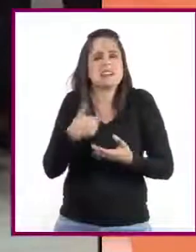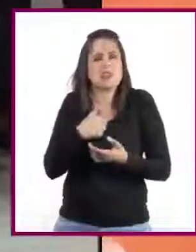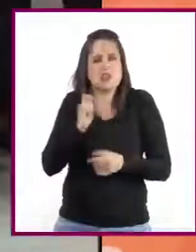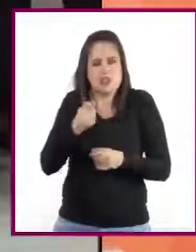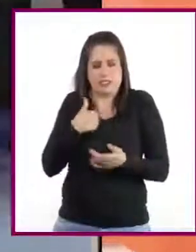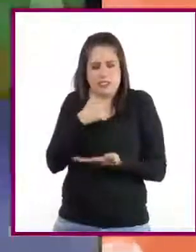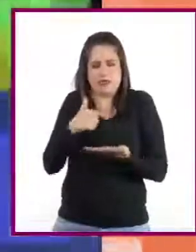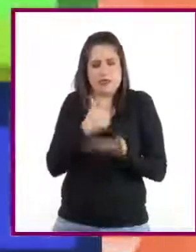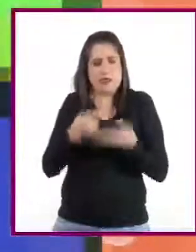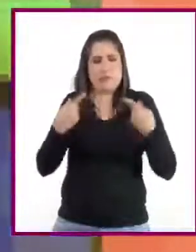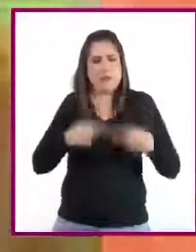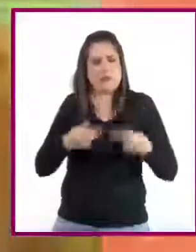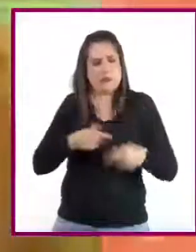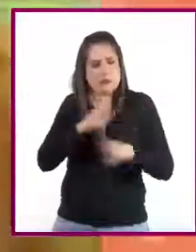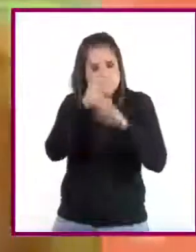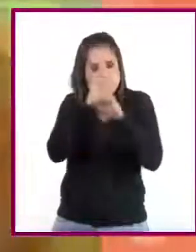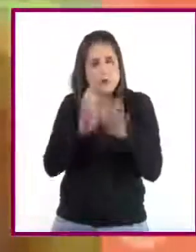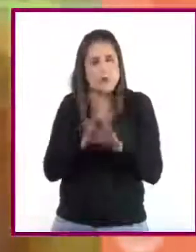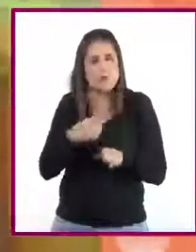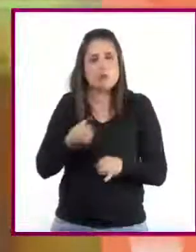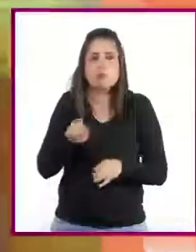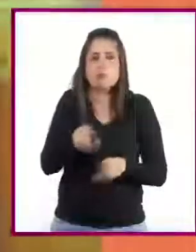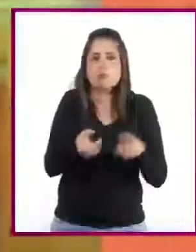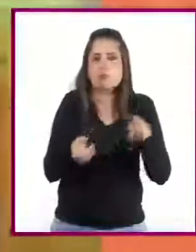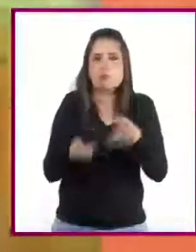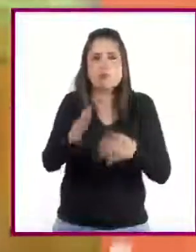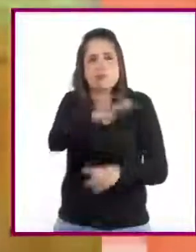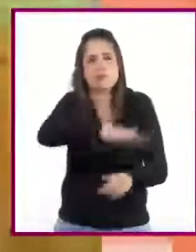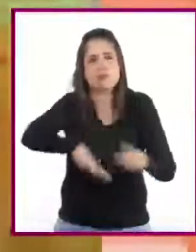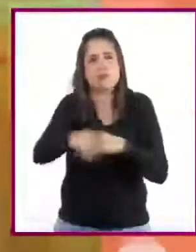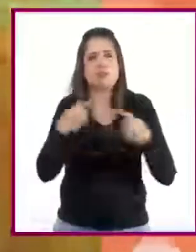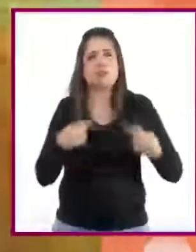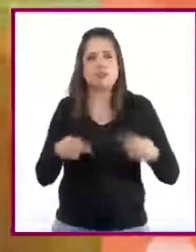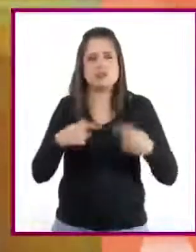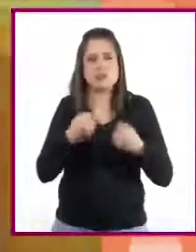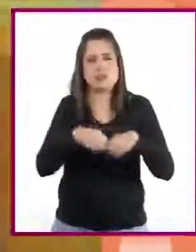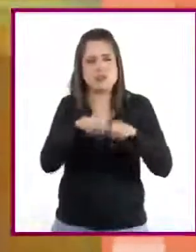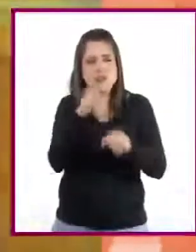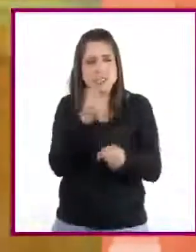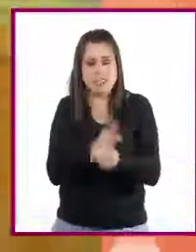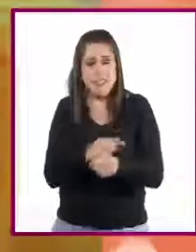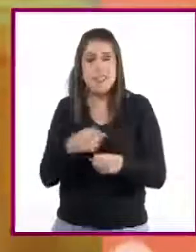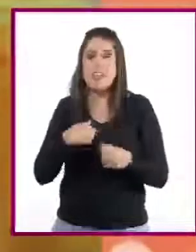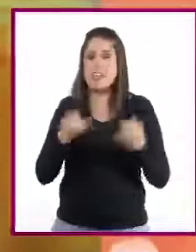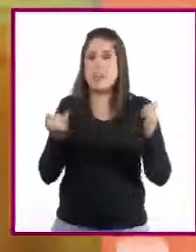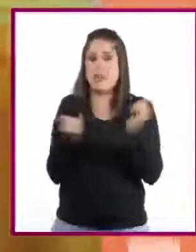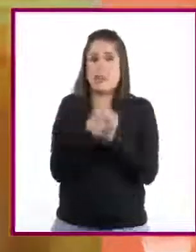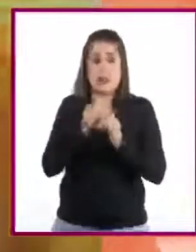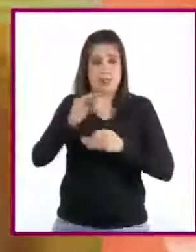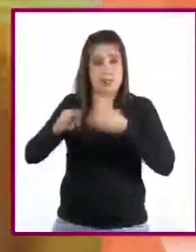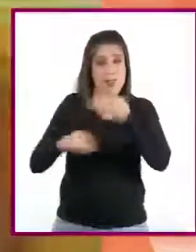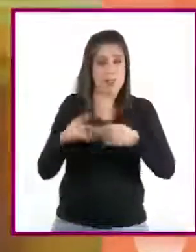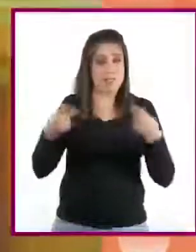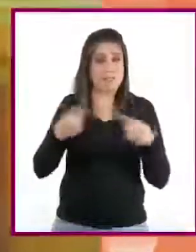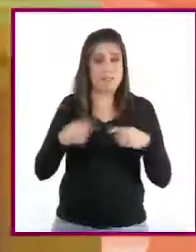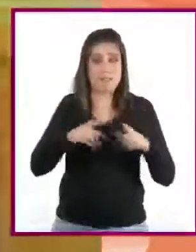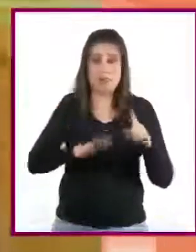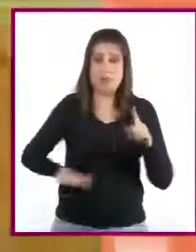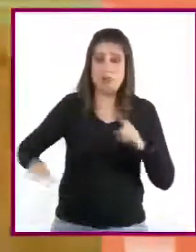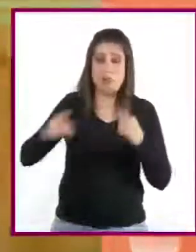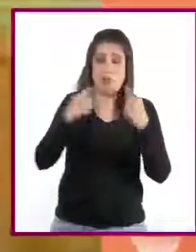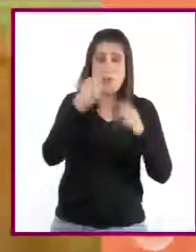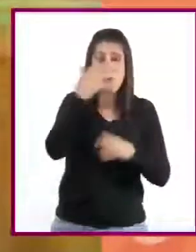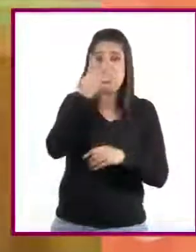como ciudadano y hacer ahí una contribución, ¿no? Y cuando hablo de ciudadano, también hablo de los ciudadanos en formación, ¿no? Es decir, de todas las personas que son menores